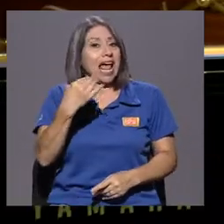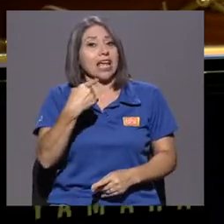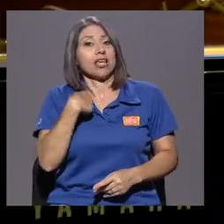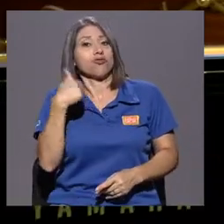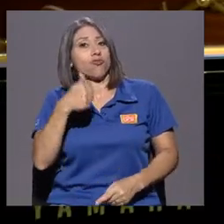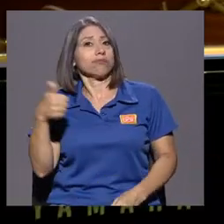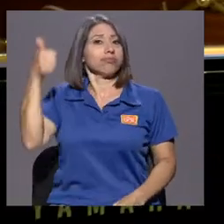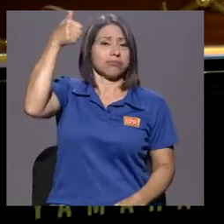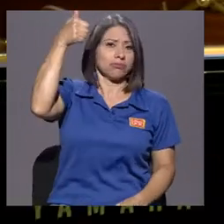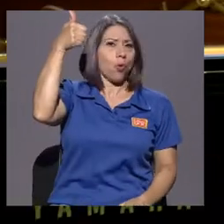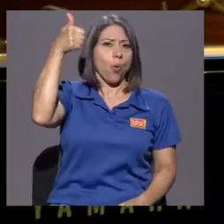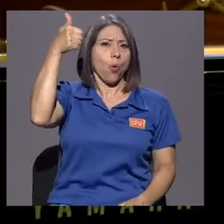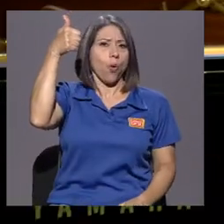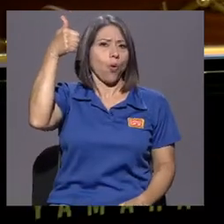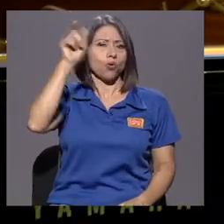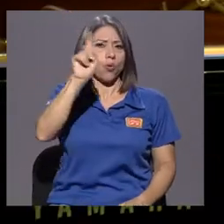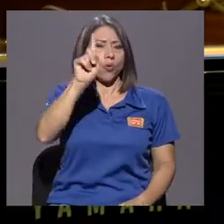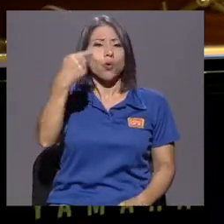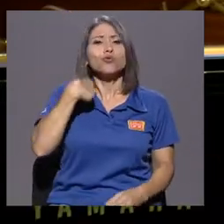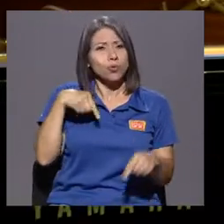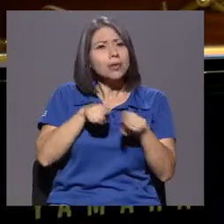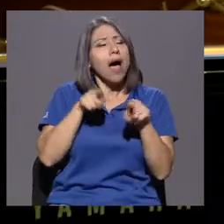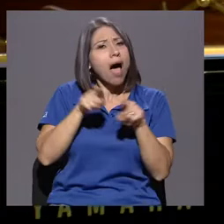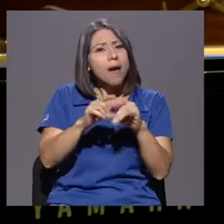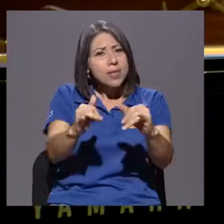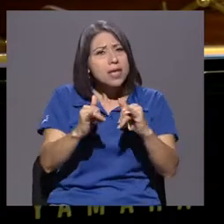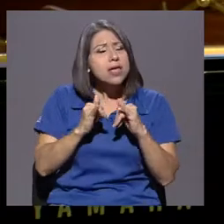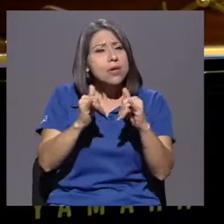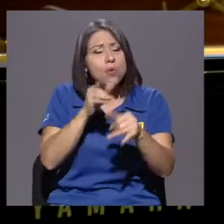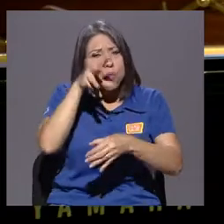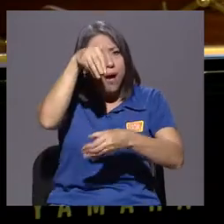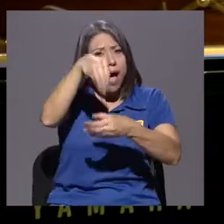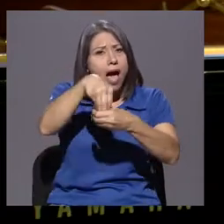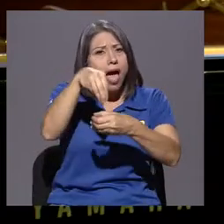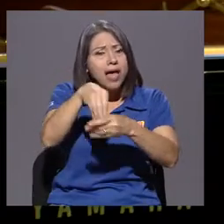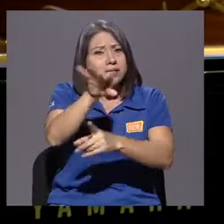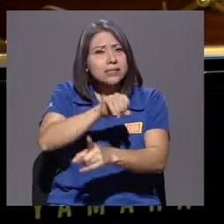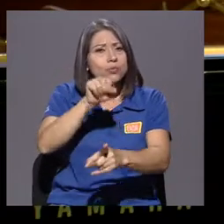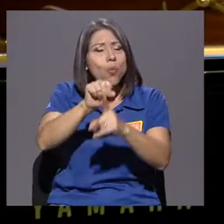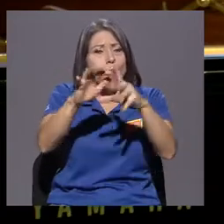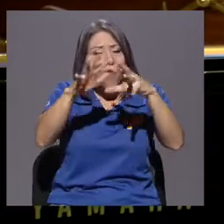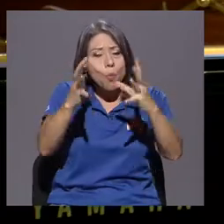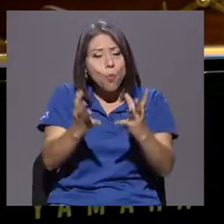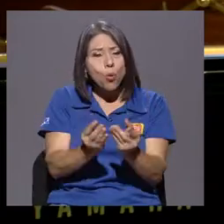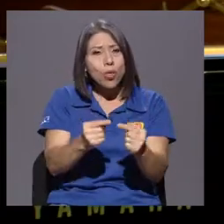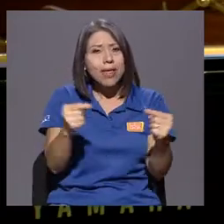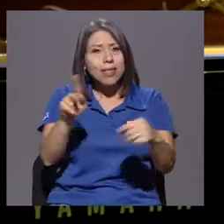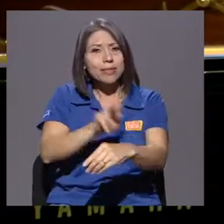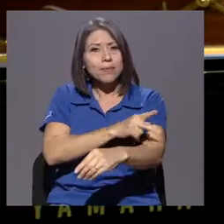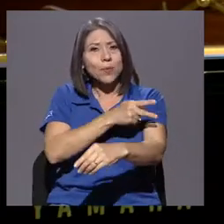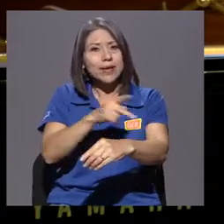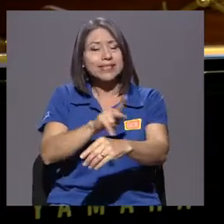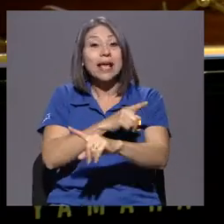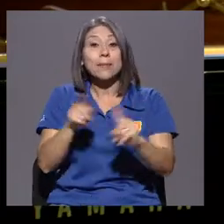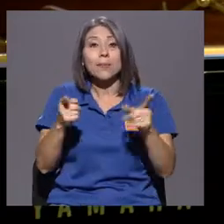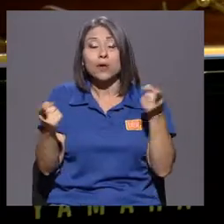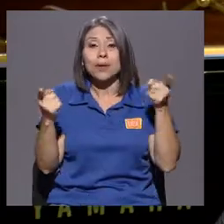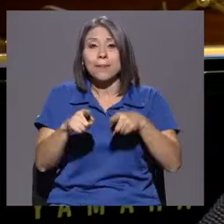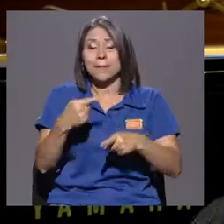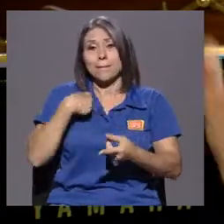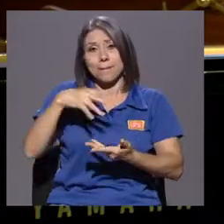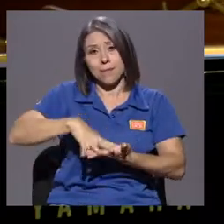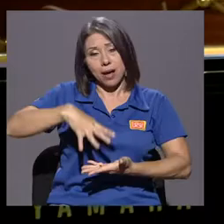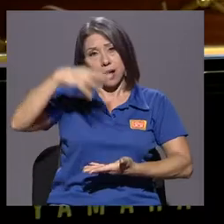no yo vivo también en ese exilio en ese mundo de anti poesía lo que pasa es que he aprendido a crear ese